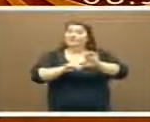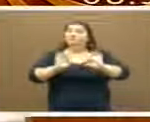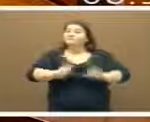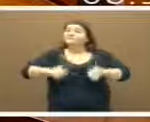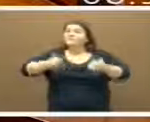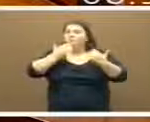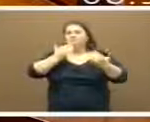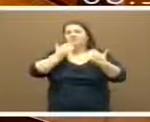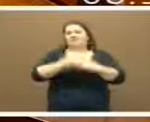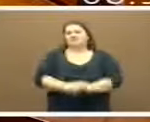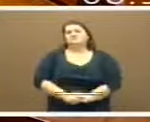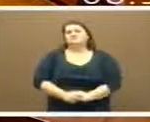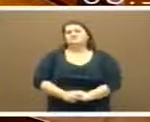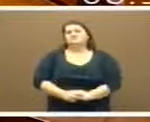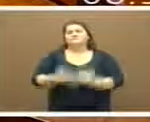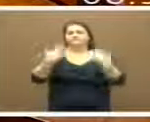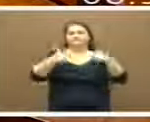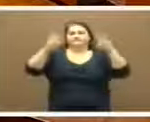Nada más y muchas gracias.